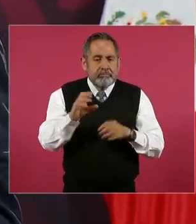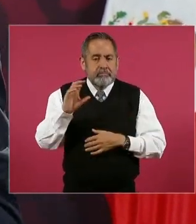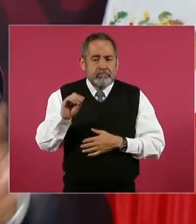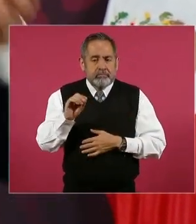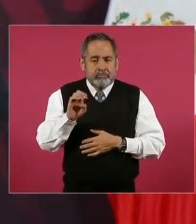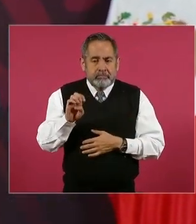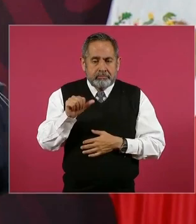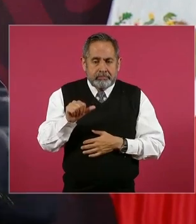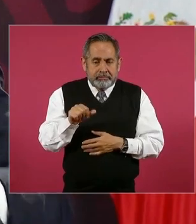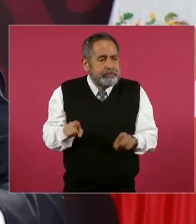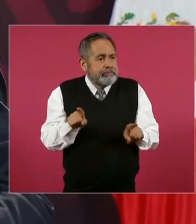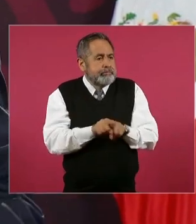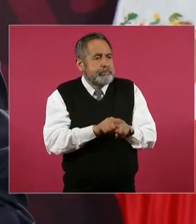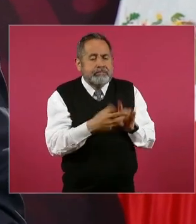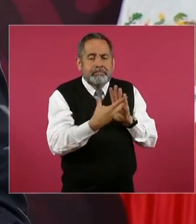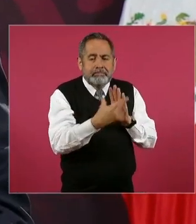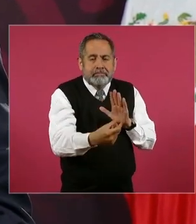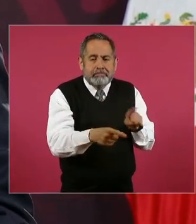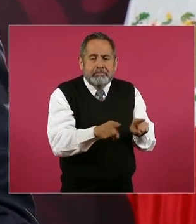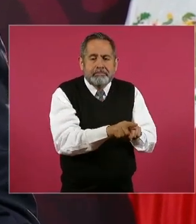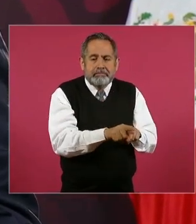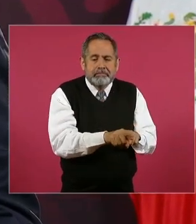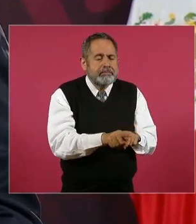a decir lo